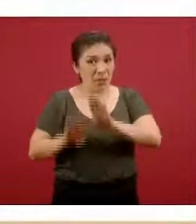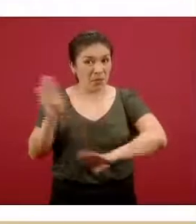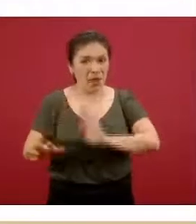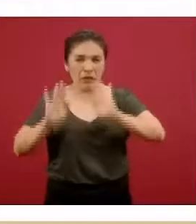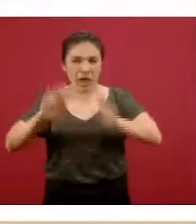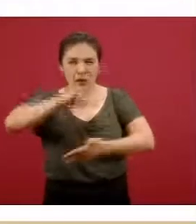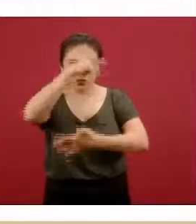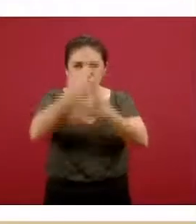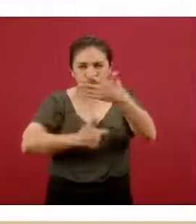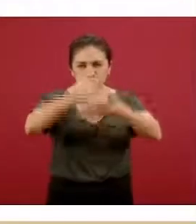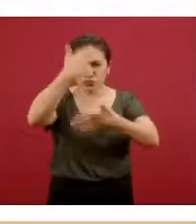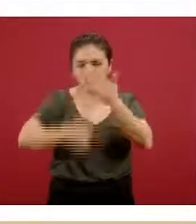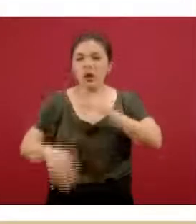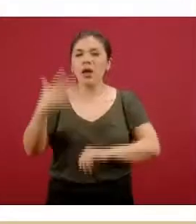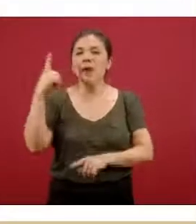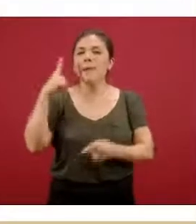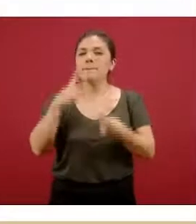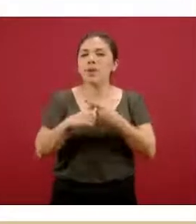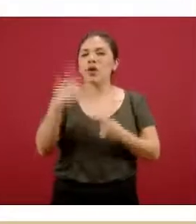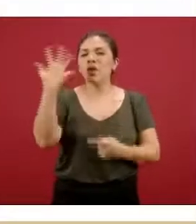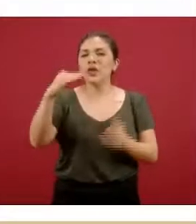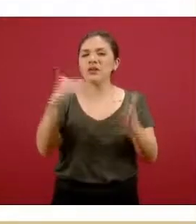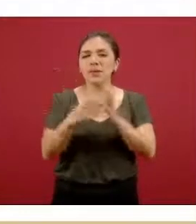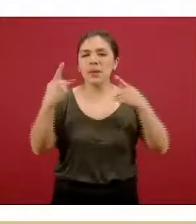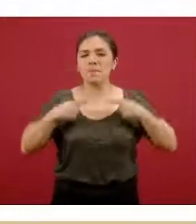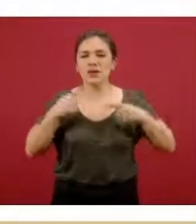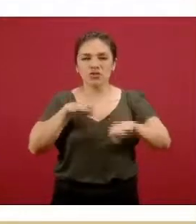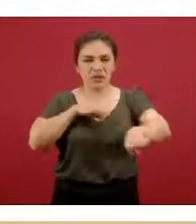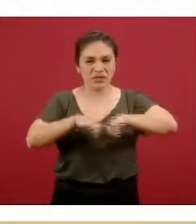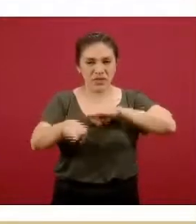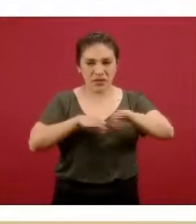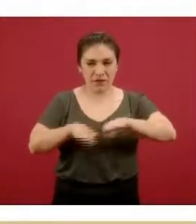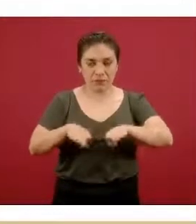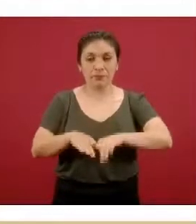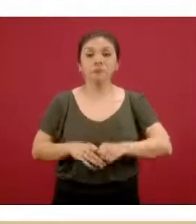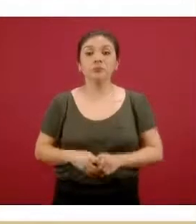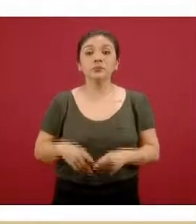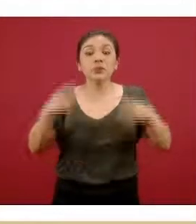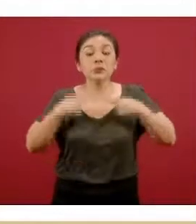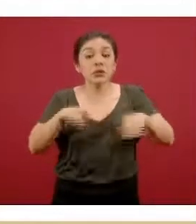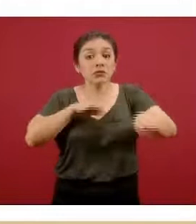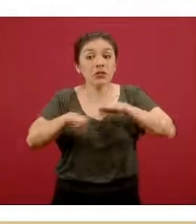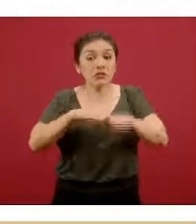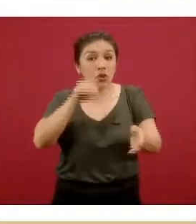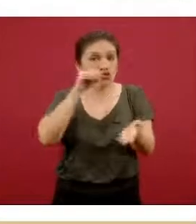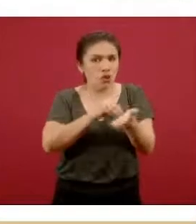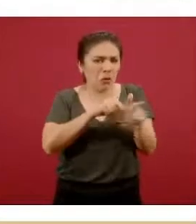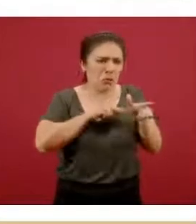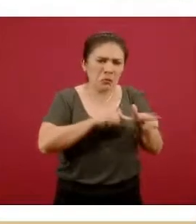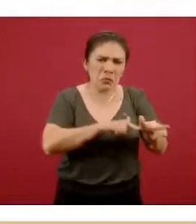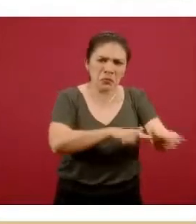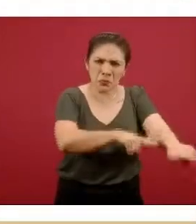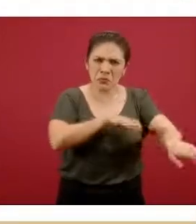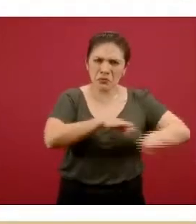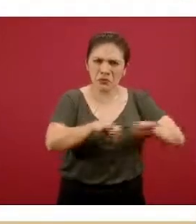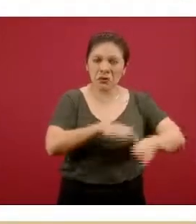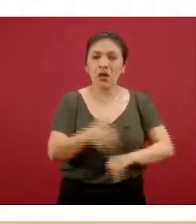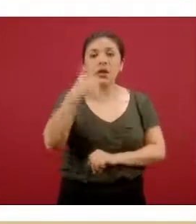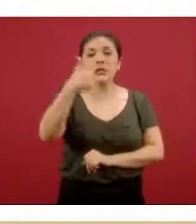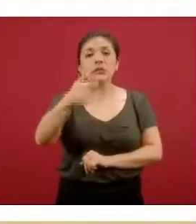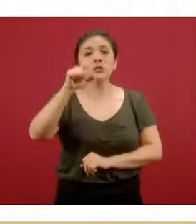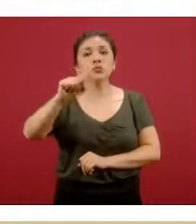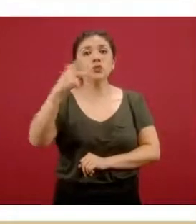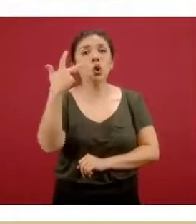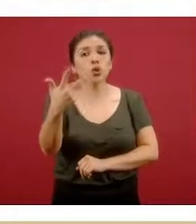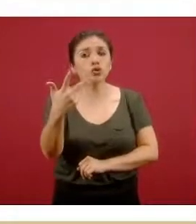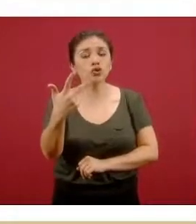calculada por 10,000 trabajadores, para los trabajadores en activo es del 6.8